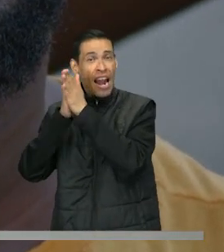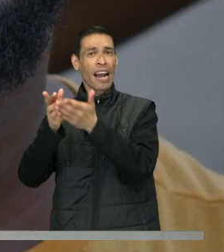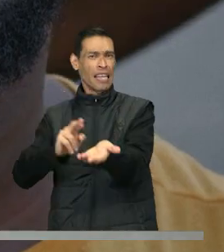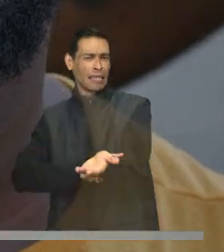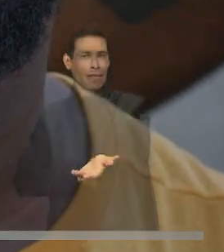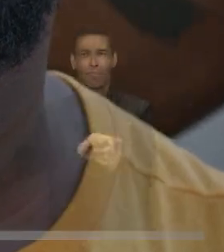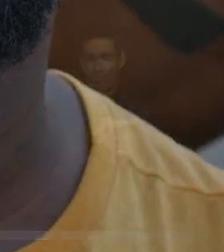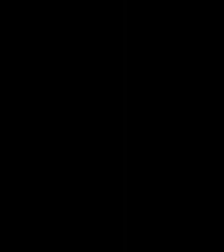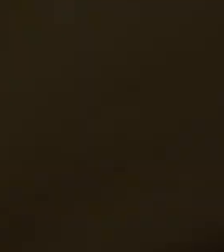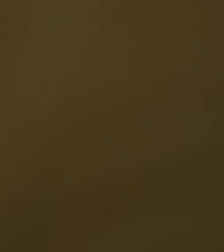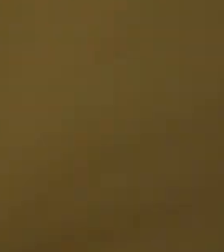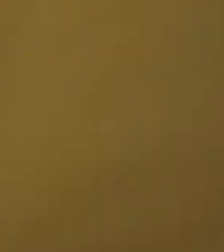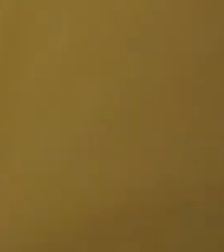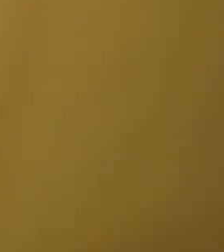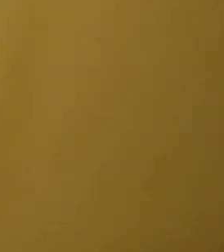palenqueras.